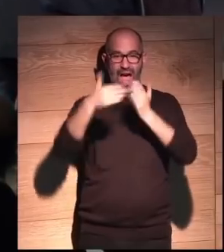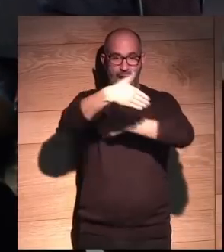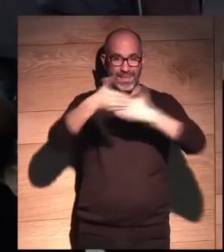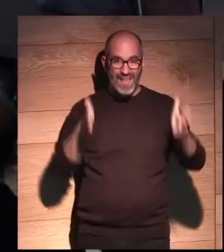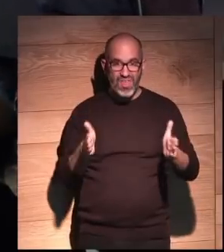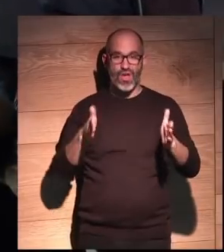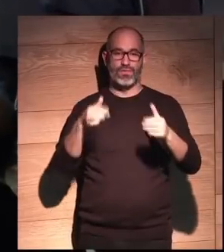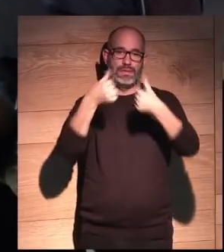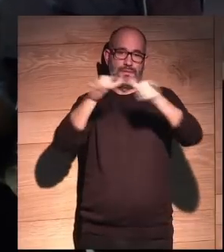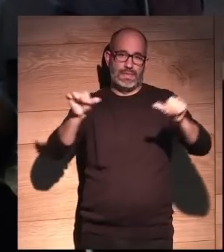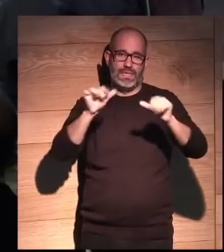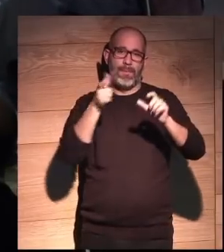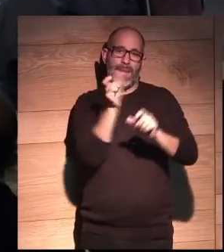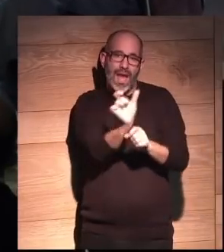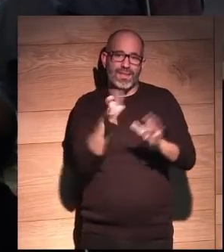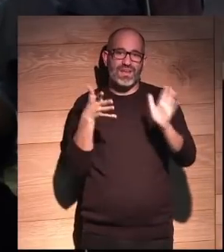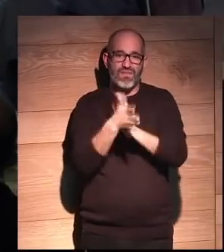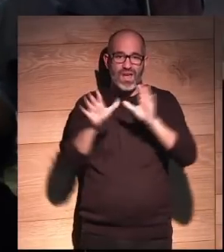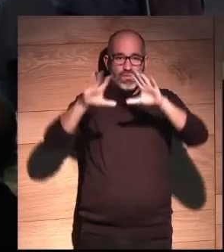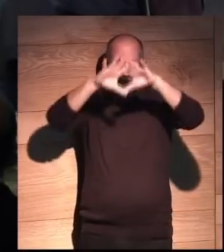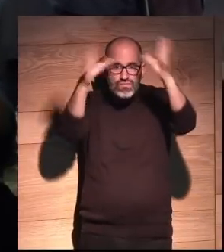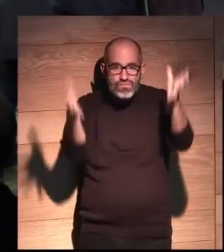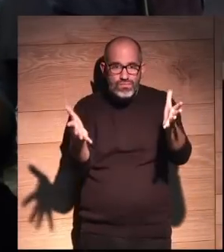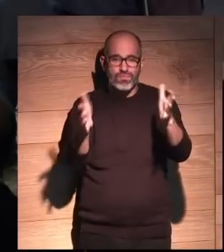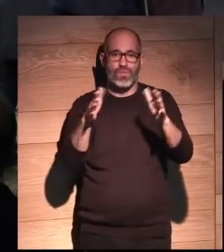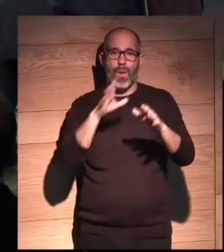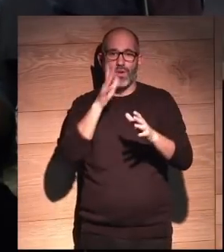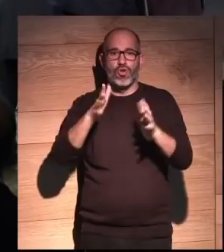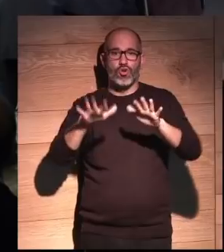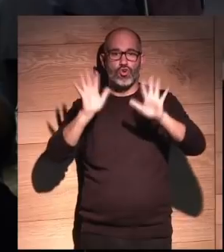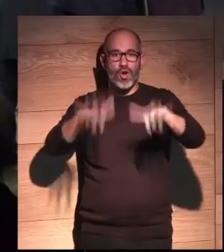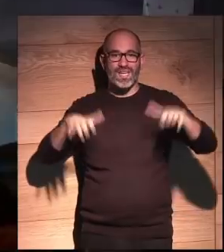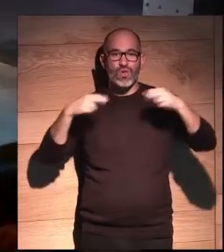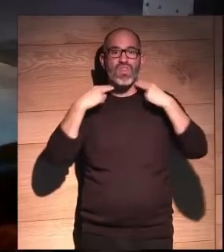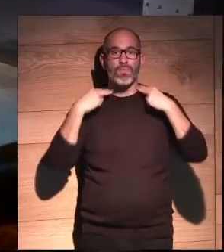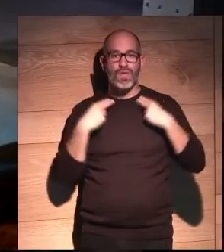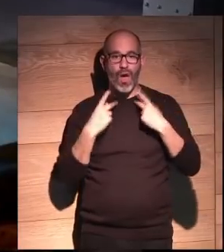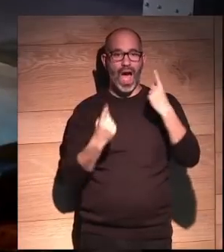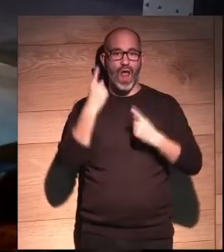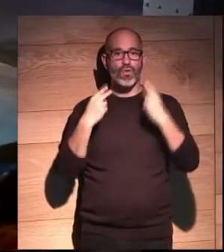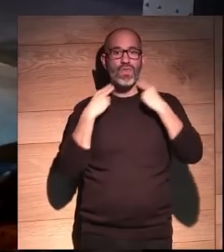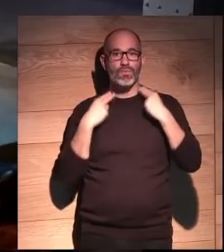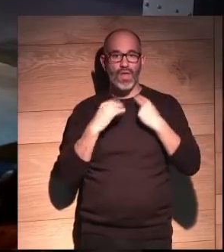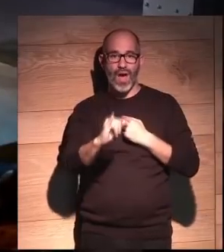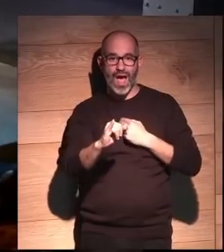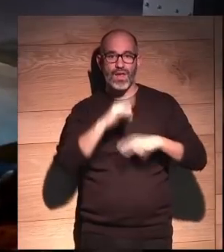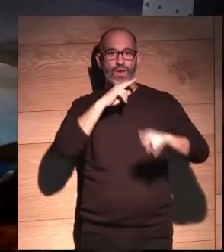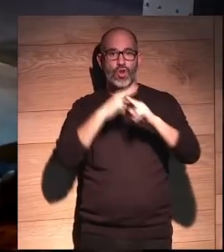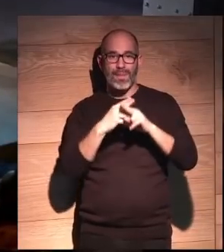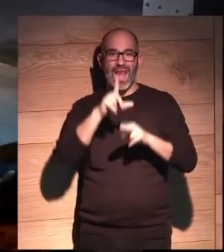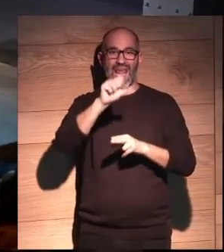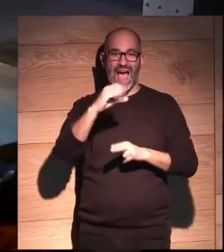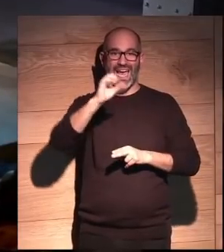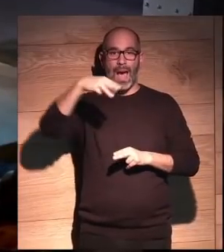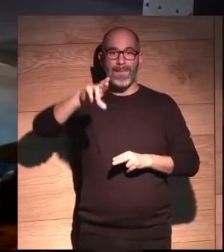tiene que tener etimológicamente la forma abovedada. El Congreso de los Diputados, y hay aquí unos cuantos diputados, se llama la Cámara,